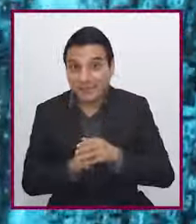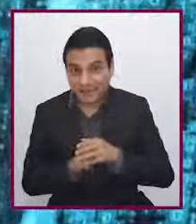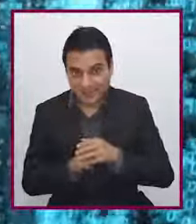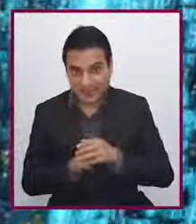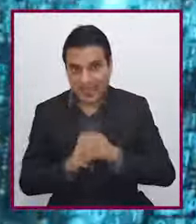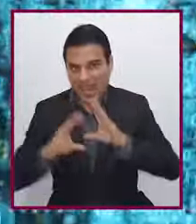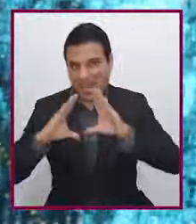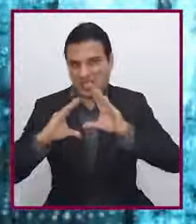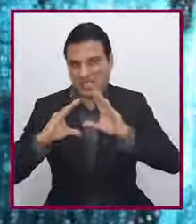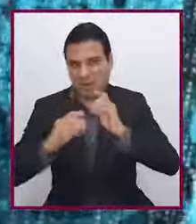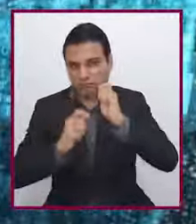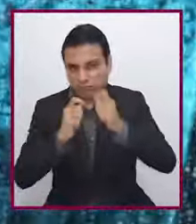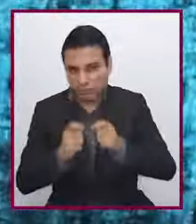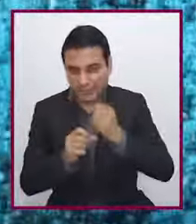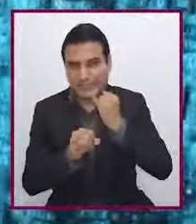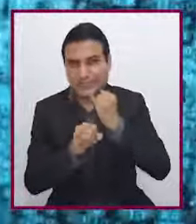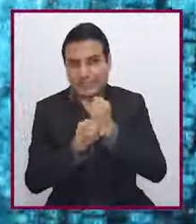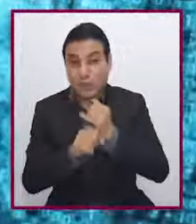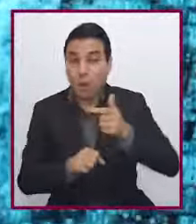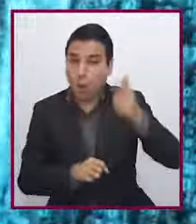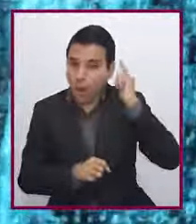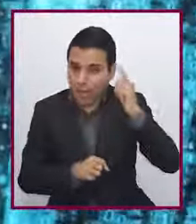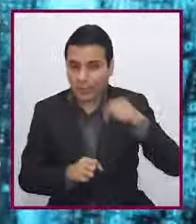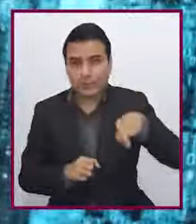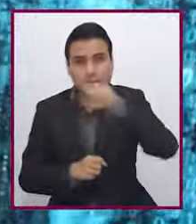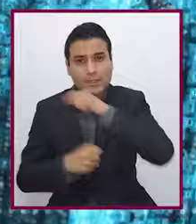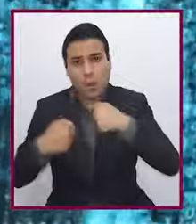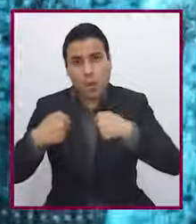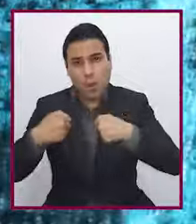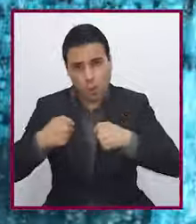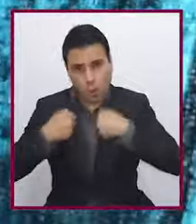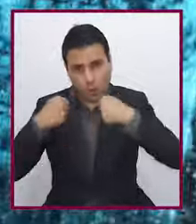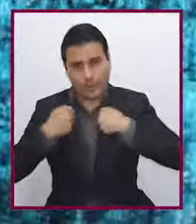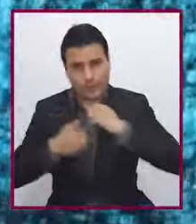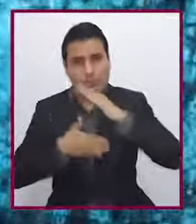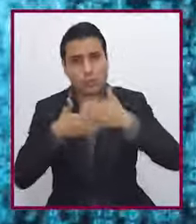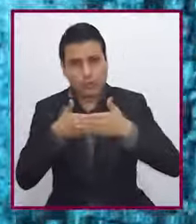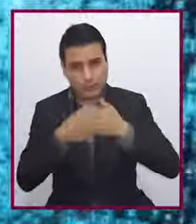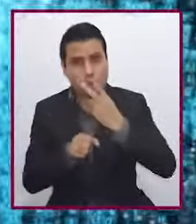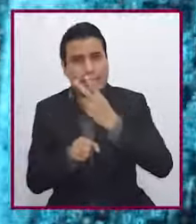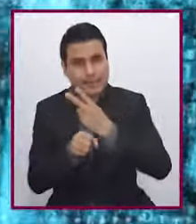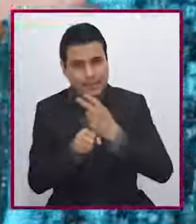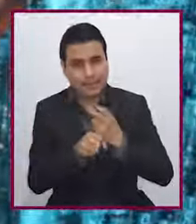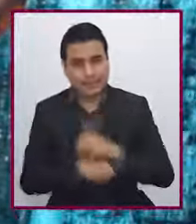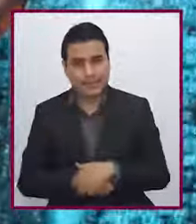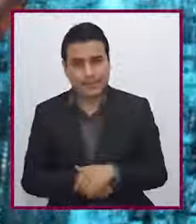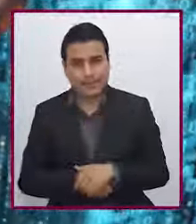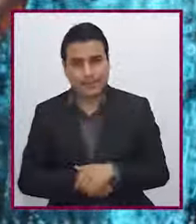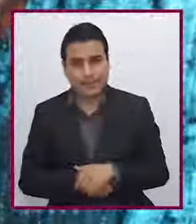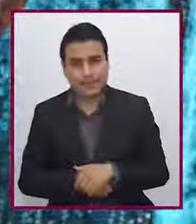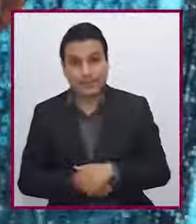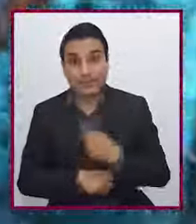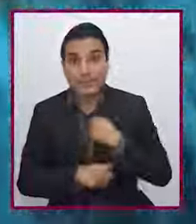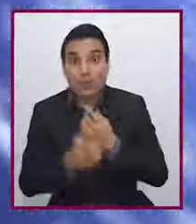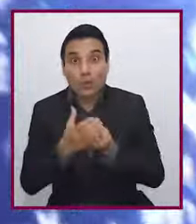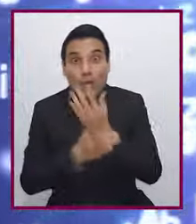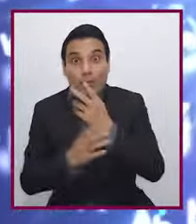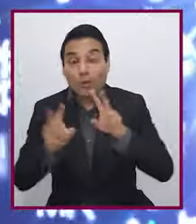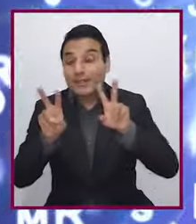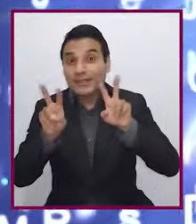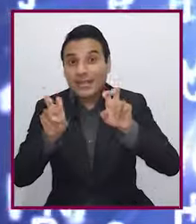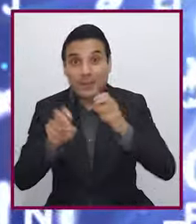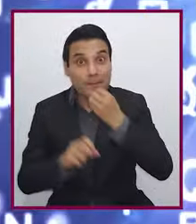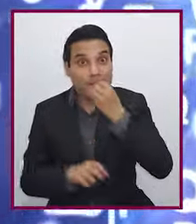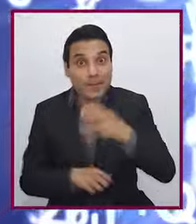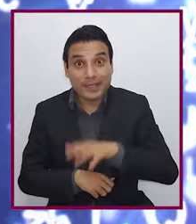la alfabetización digital. Y ojalá que a estos muchachos se les ocurra invitarme, mi cocol. Acabo